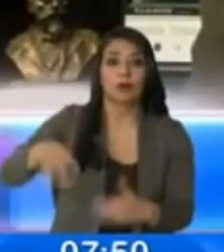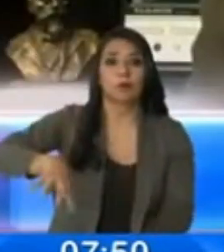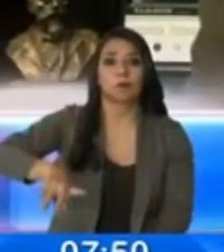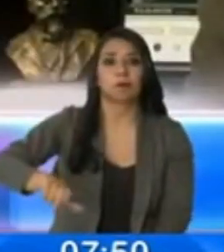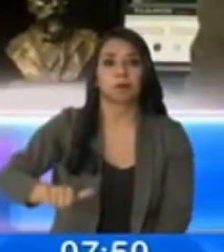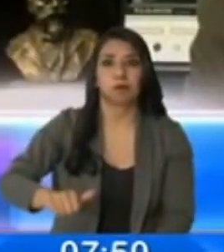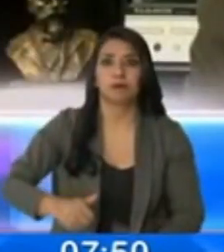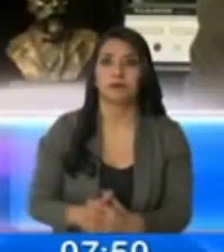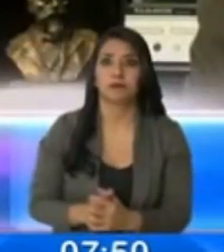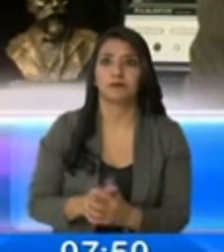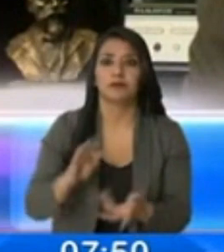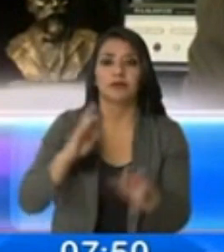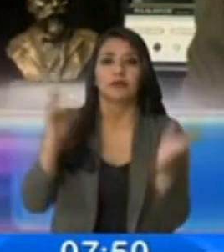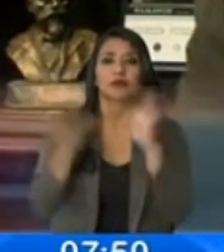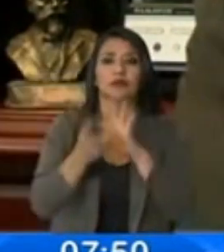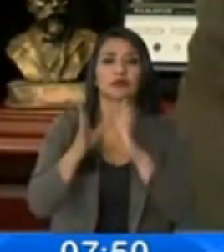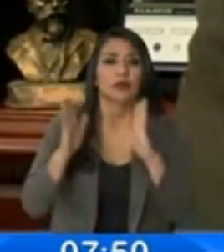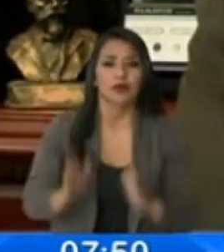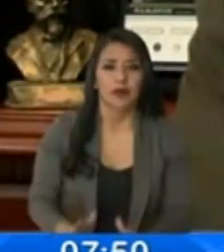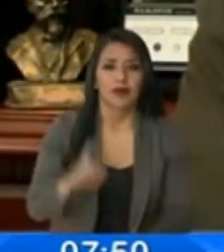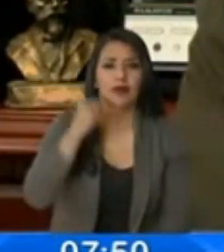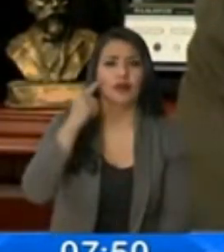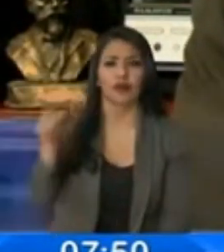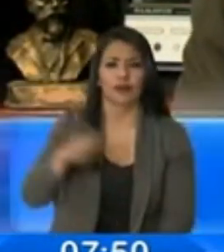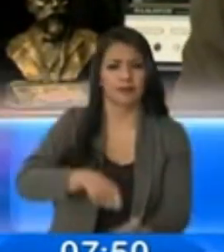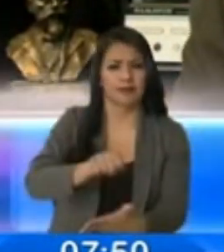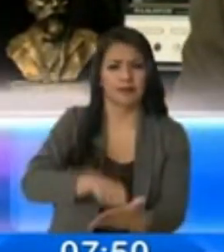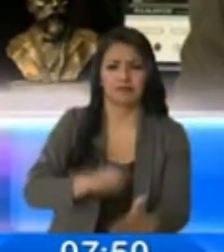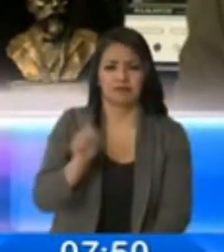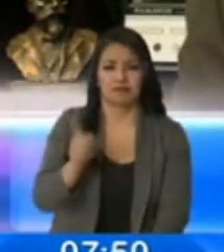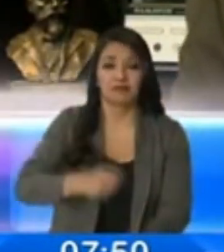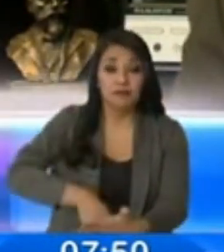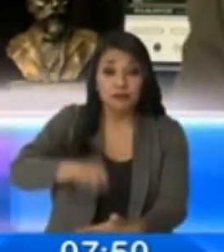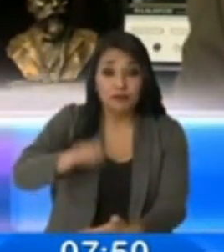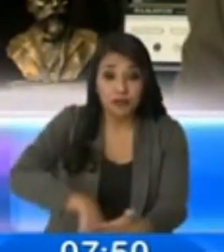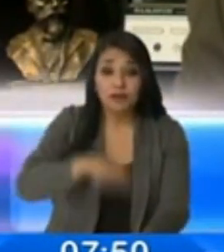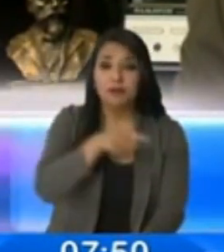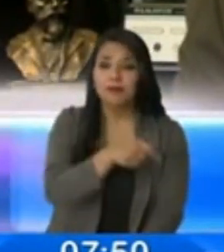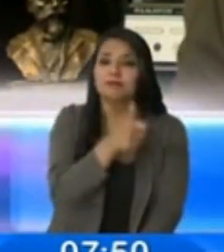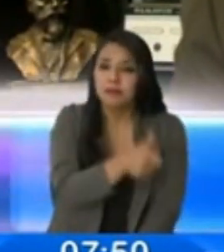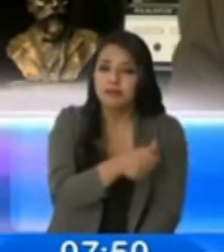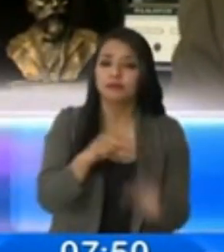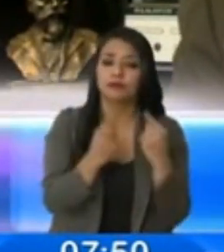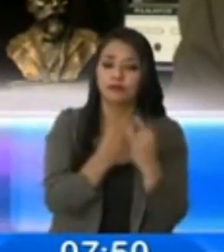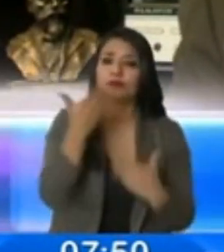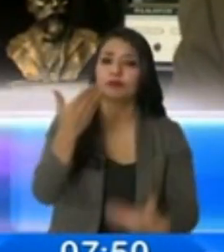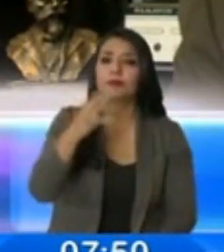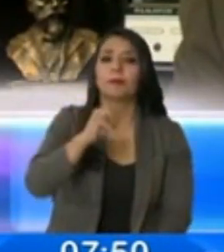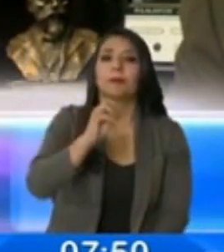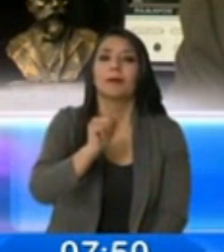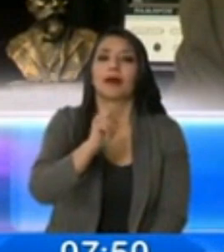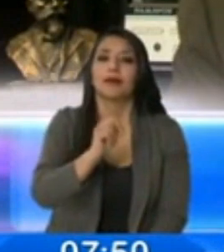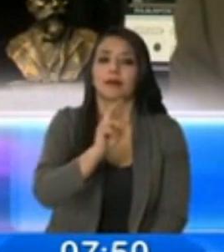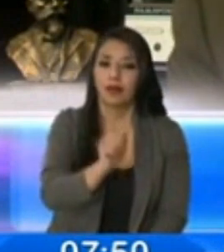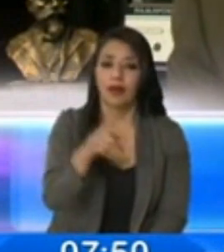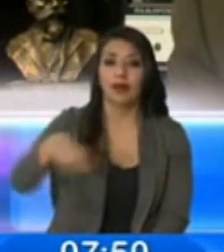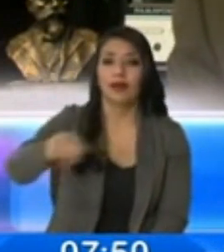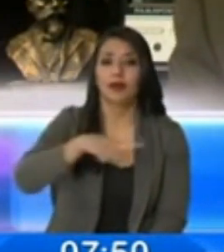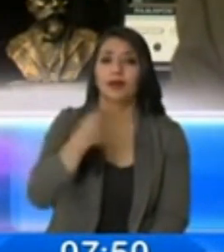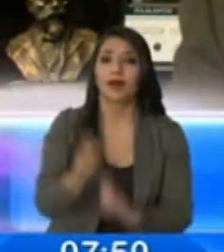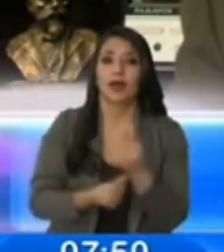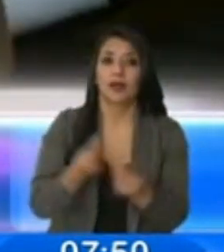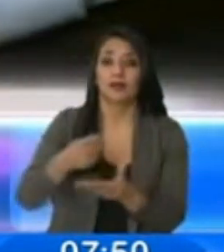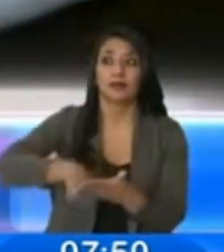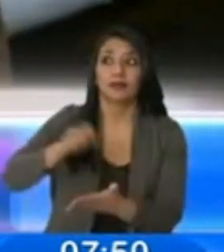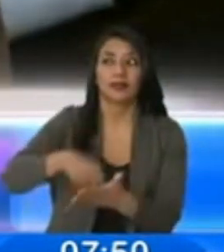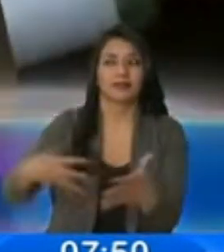No es ni de la Revolución Ciudadana ni de Rafael Correa. Esas firmas son de Maná y ellos en este momento lo que tienen es secuestradas